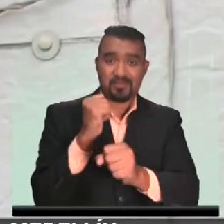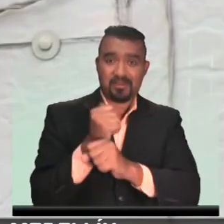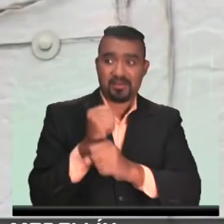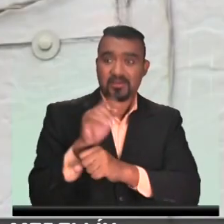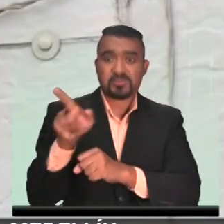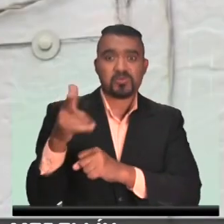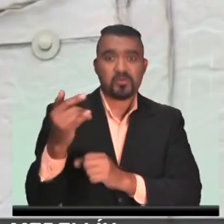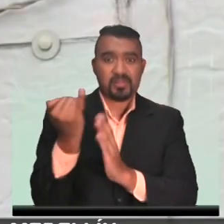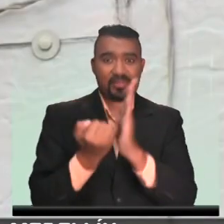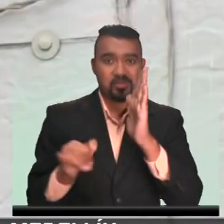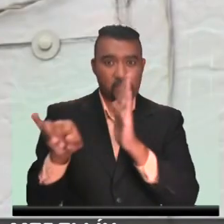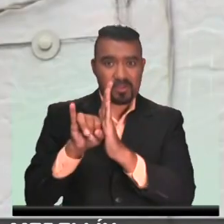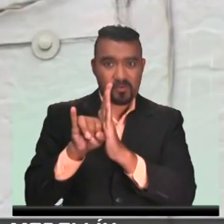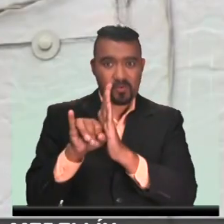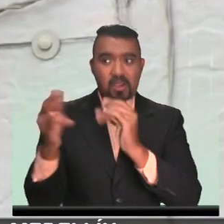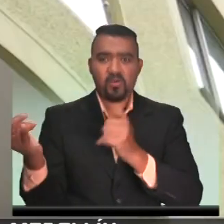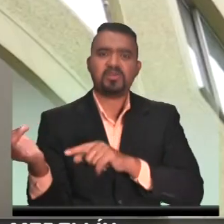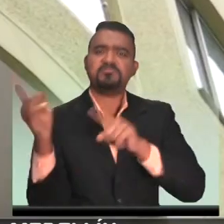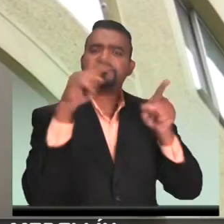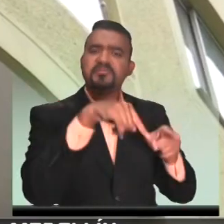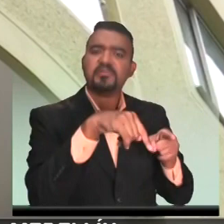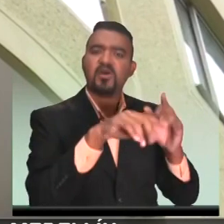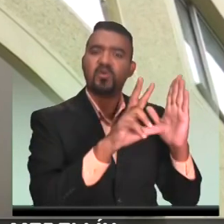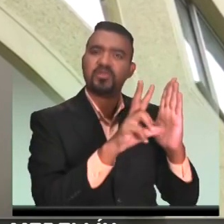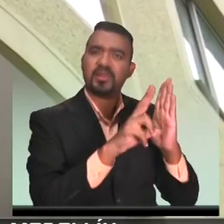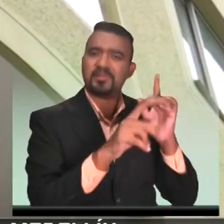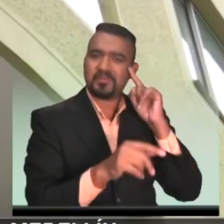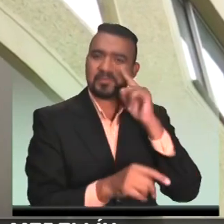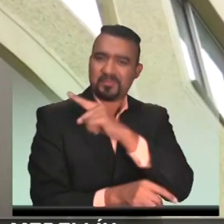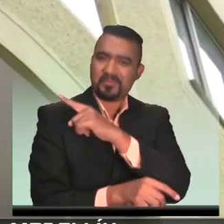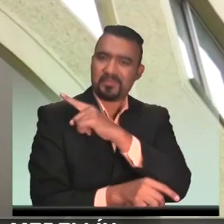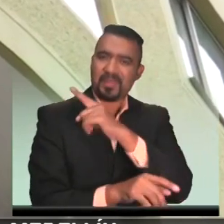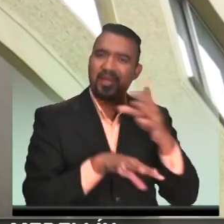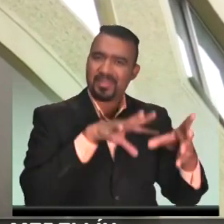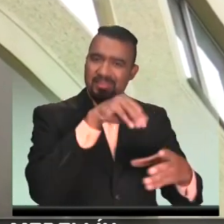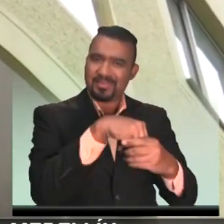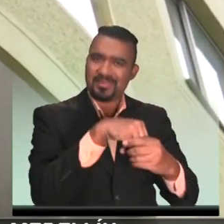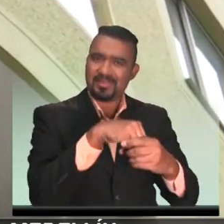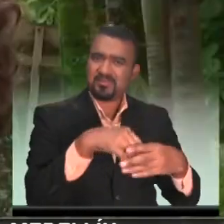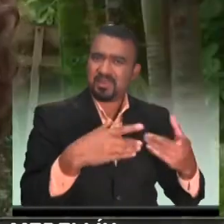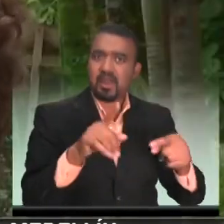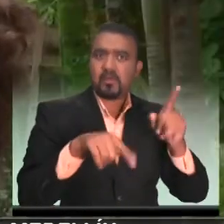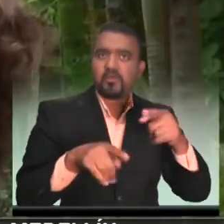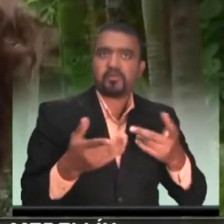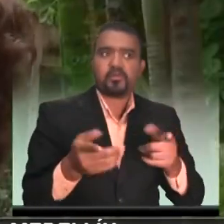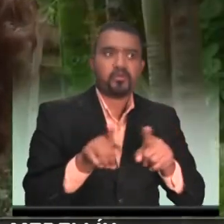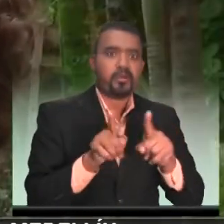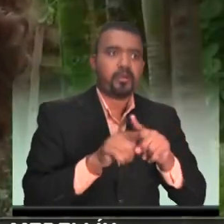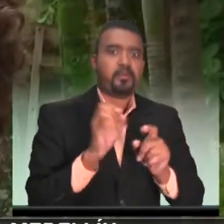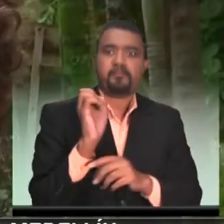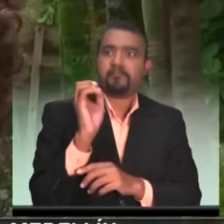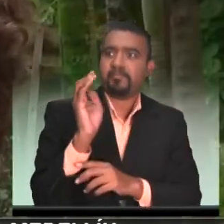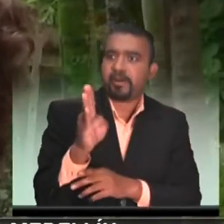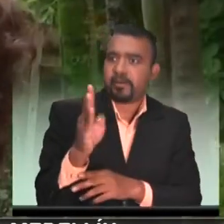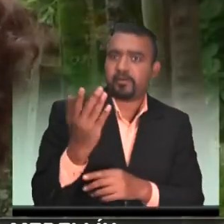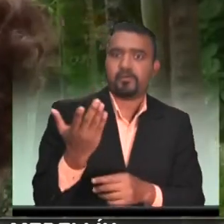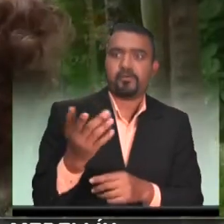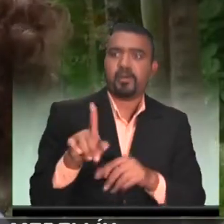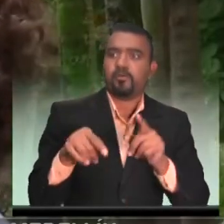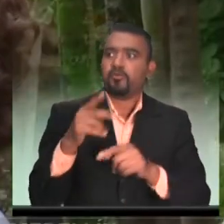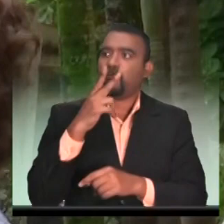hoteles de la zona desate un problema de salud pública para es lógico que salen hacer vueltas a bancos salen a